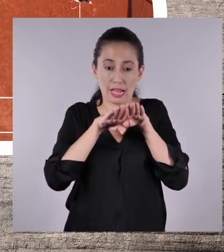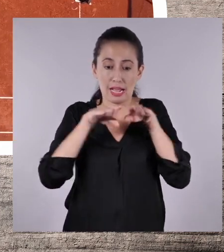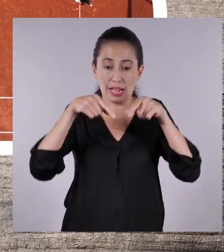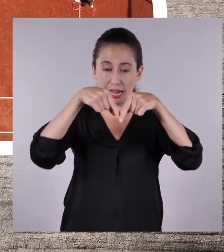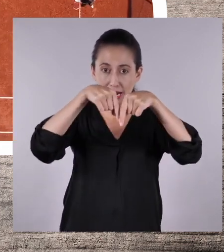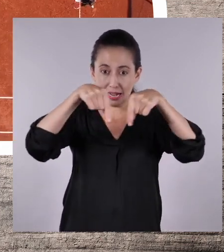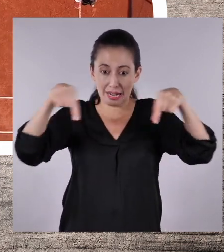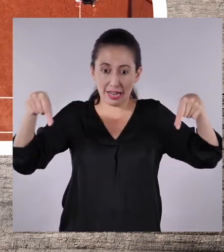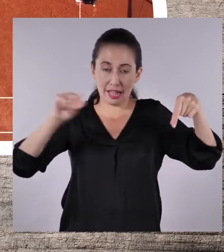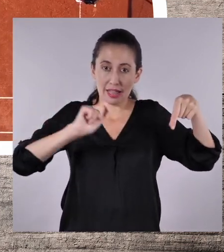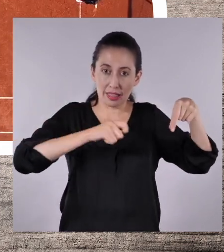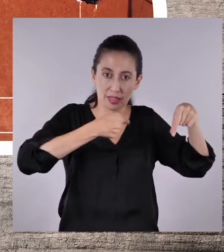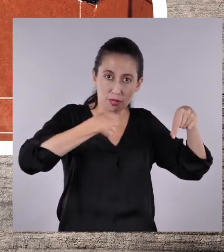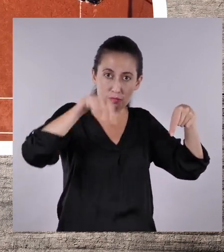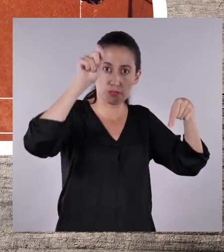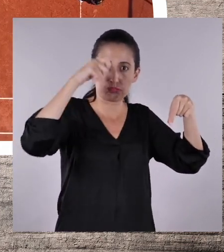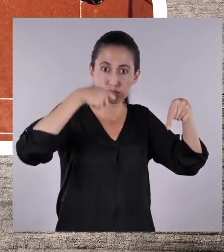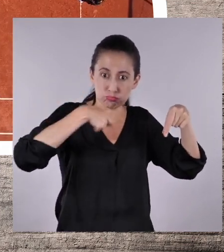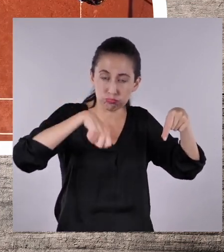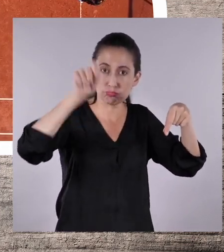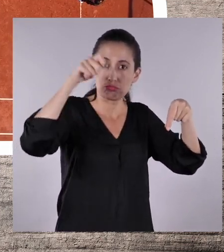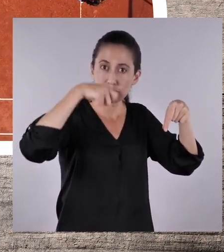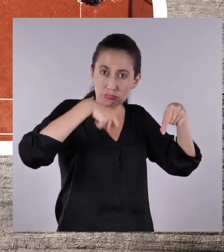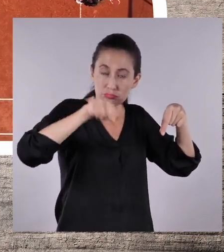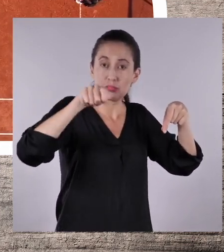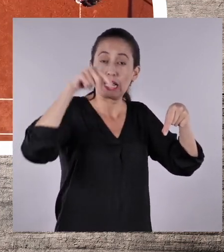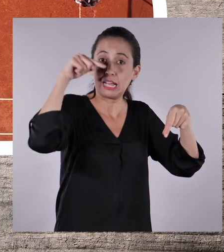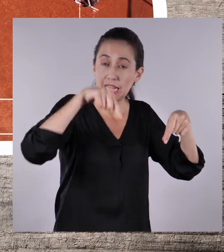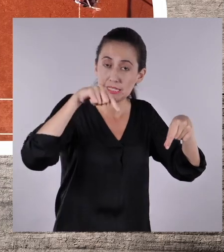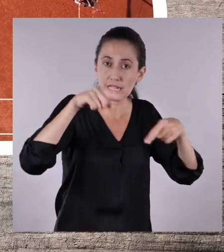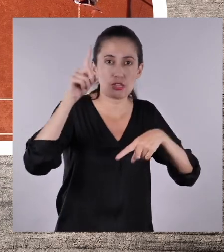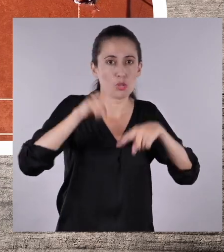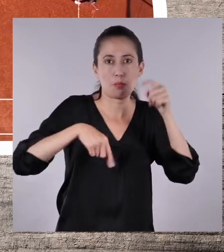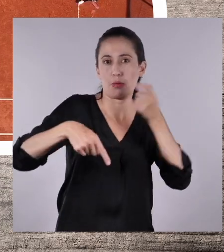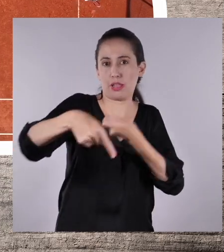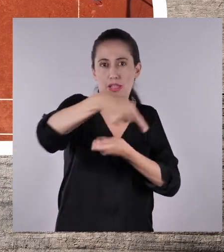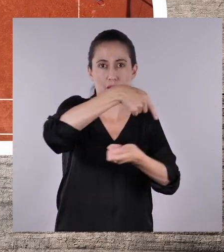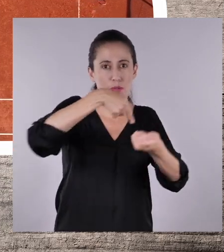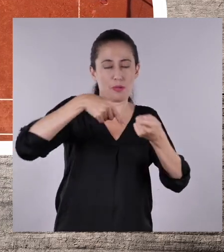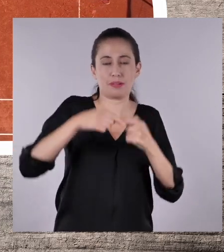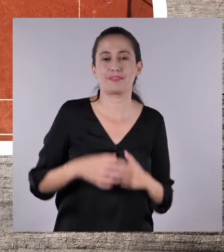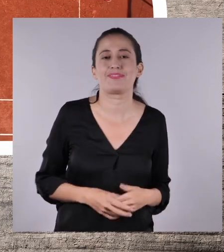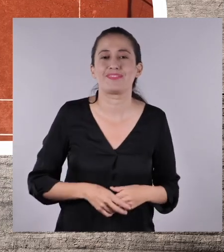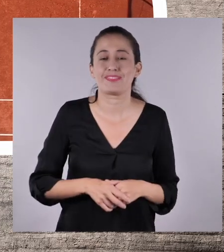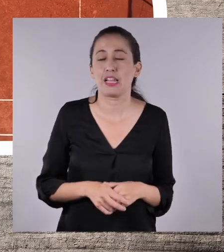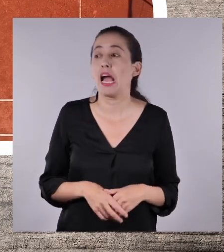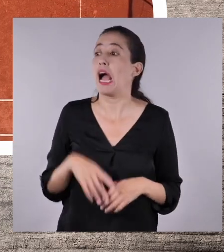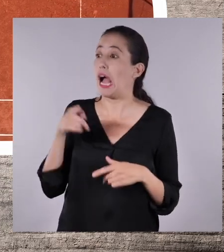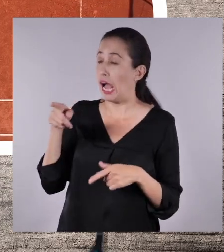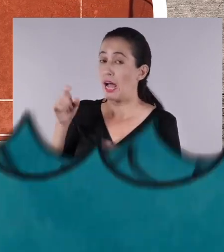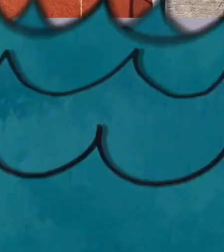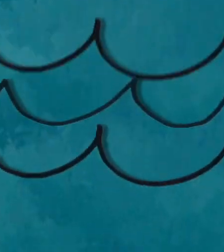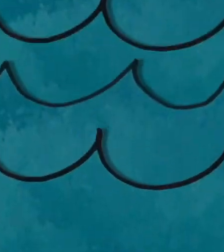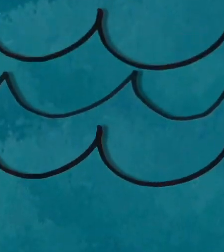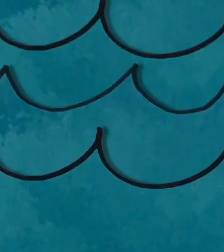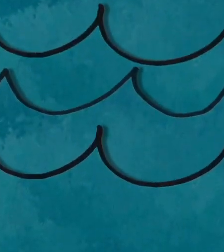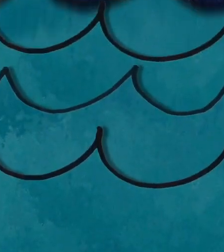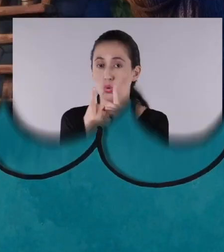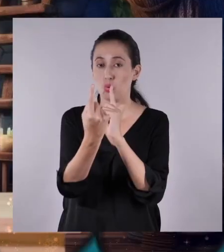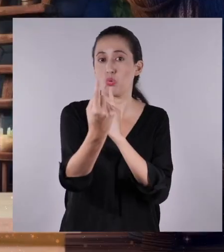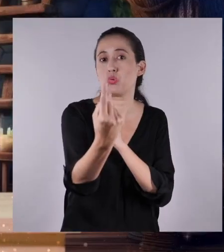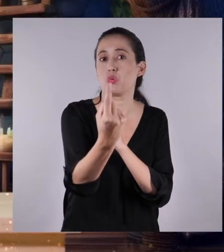pasar encima de una red, tratando que el contrincante no te pueda devolver la pelota. ¡Guau, qué chévere! O sea, eso